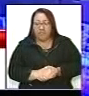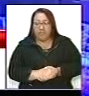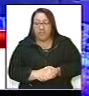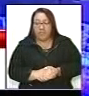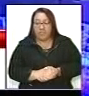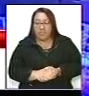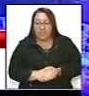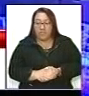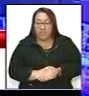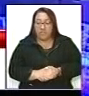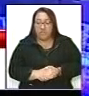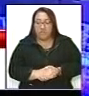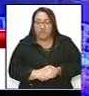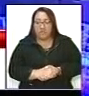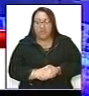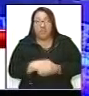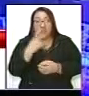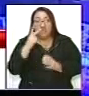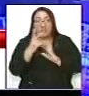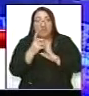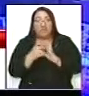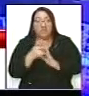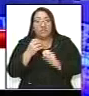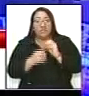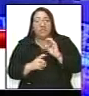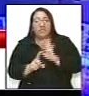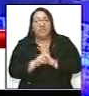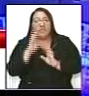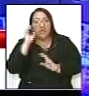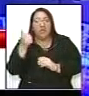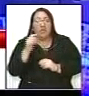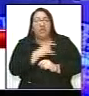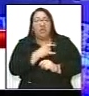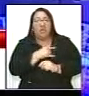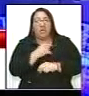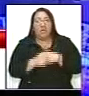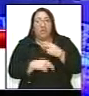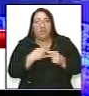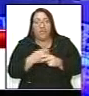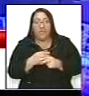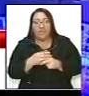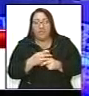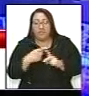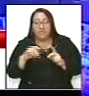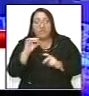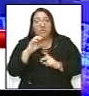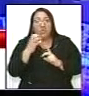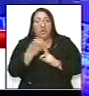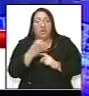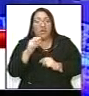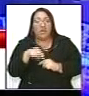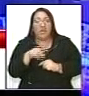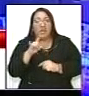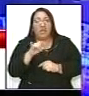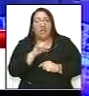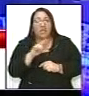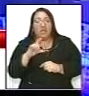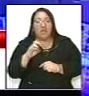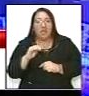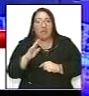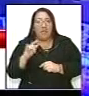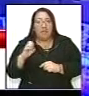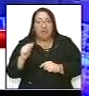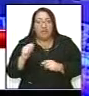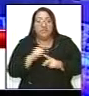ver el dictamen de la ley que modifica la ley de creación de la Universidad Nacional Intercultural de Quillabamba.